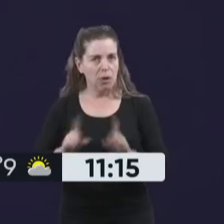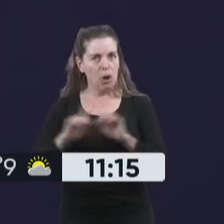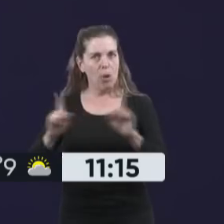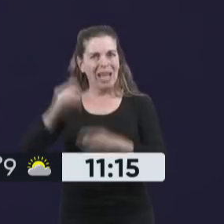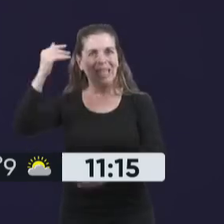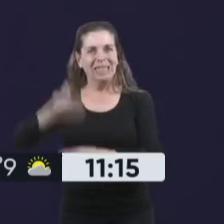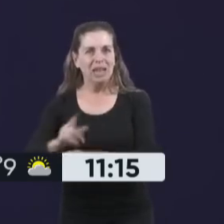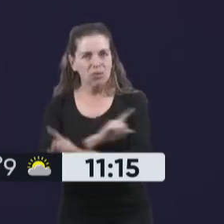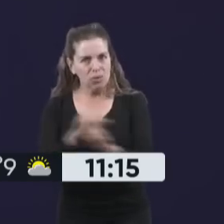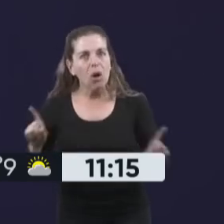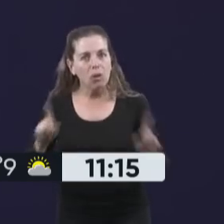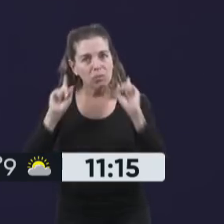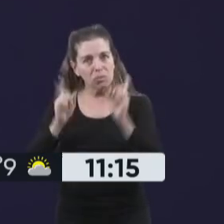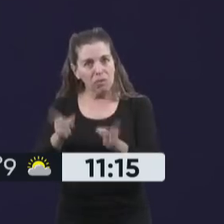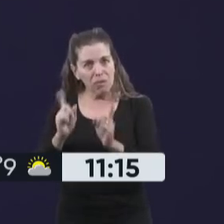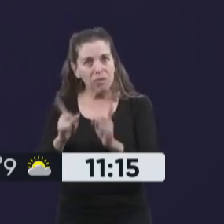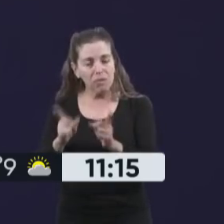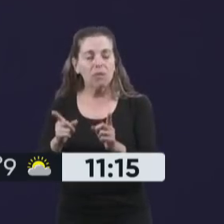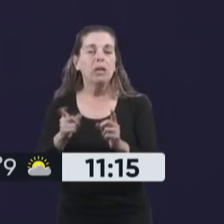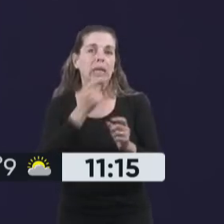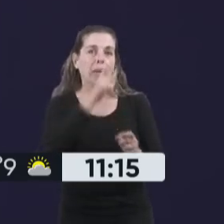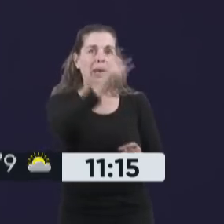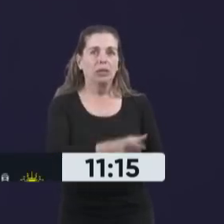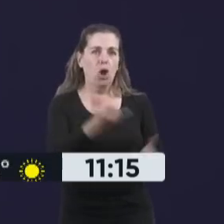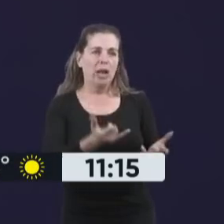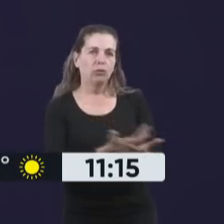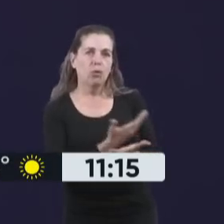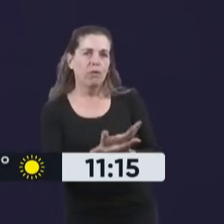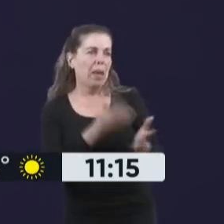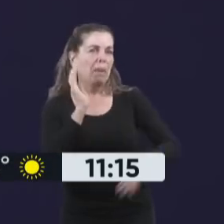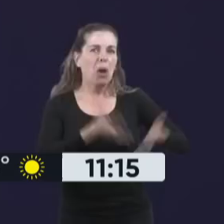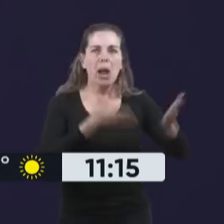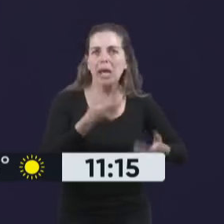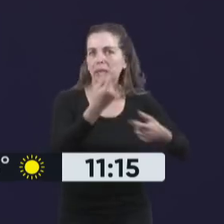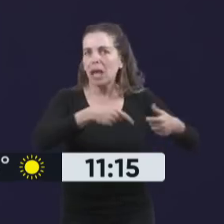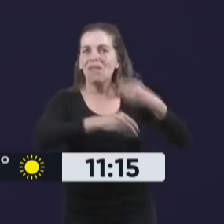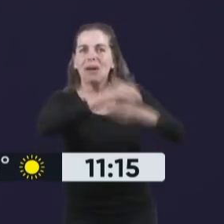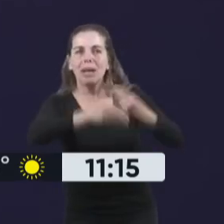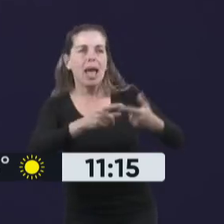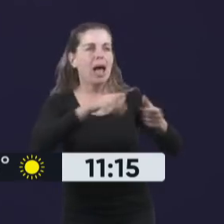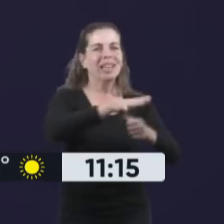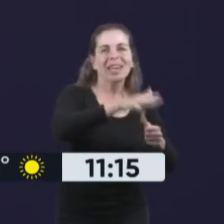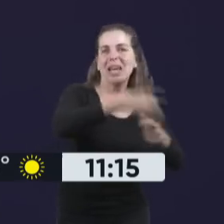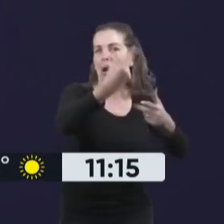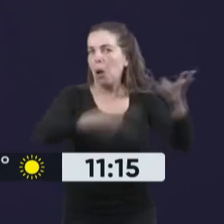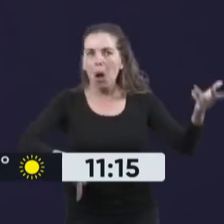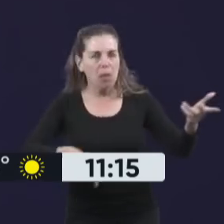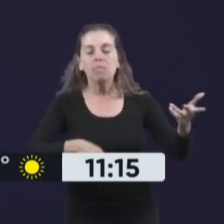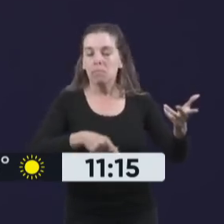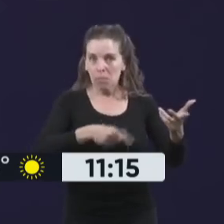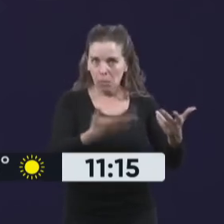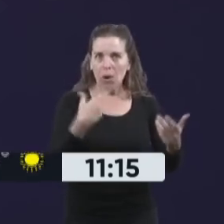desfinanciado y sigue a disposición de todo el que sienta violencia, de cualquier tipo de violencia familiar o intrafamiliar